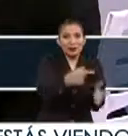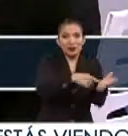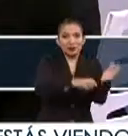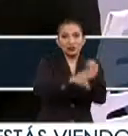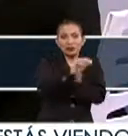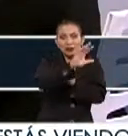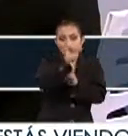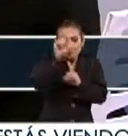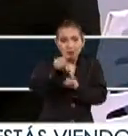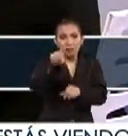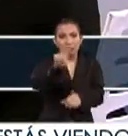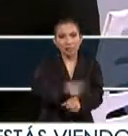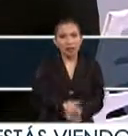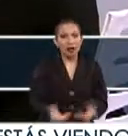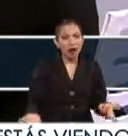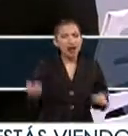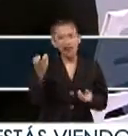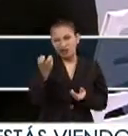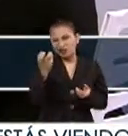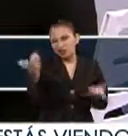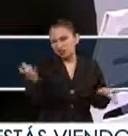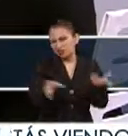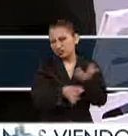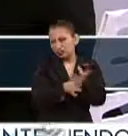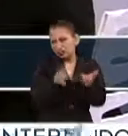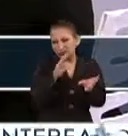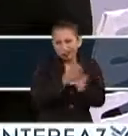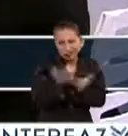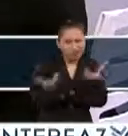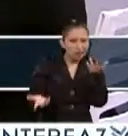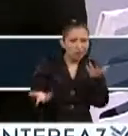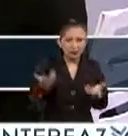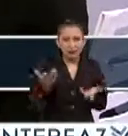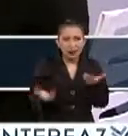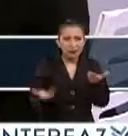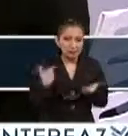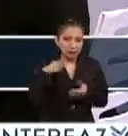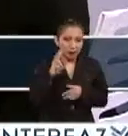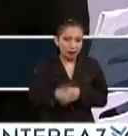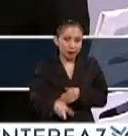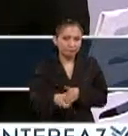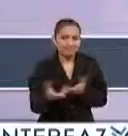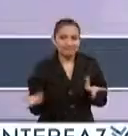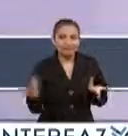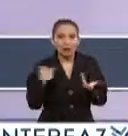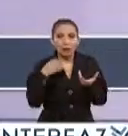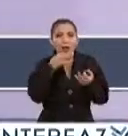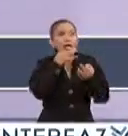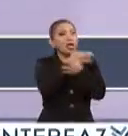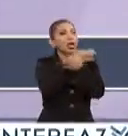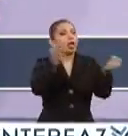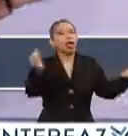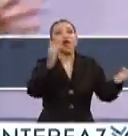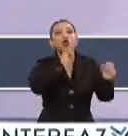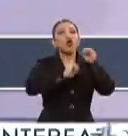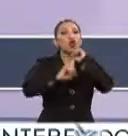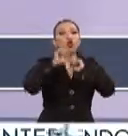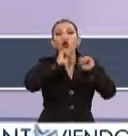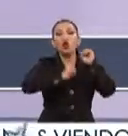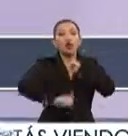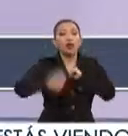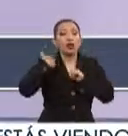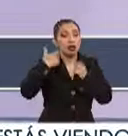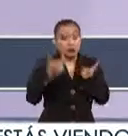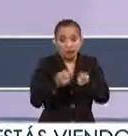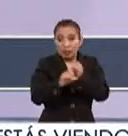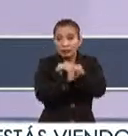en 1985. Este tipo de cuestiones que a veces lamentablemente se esparcen, ¿no? De repente surgen